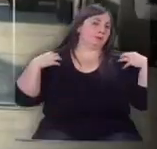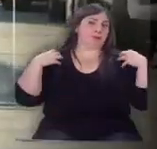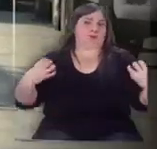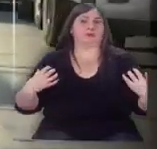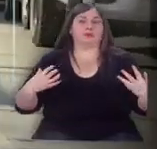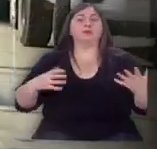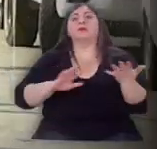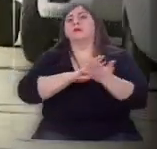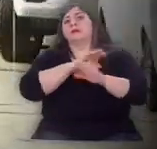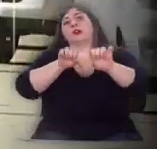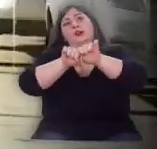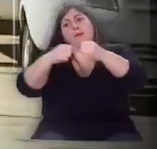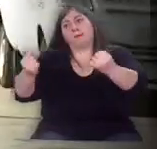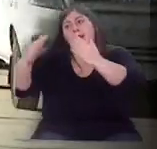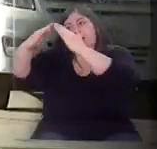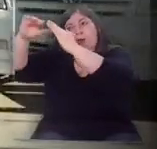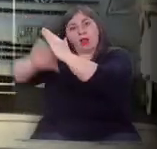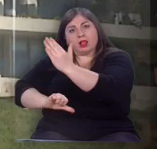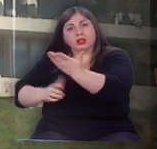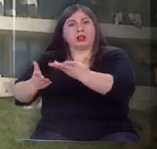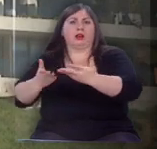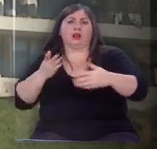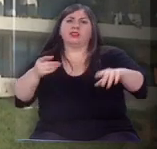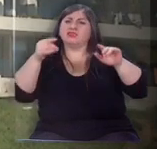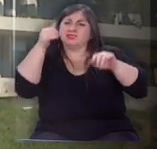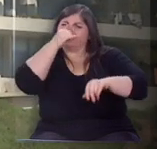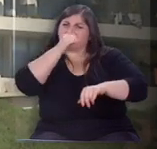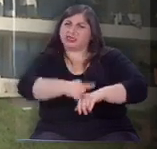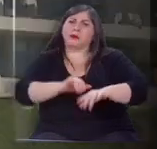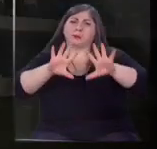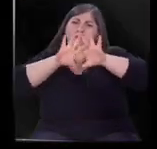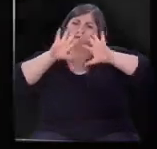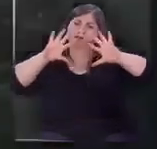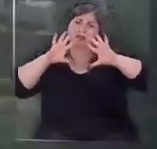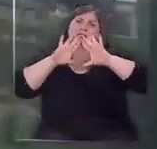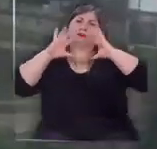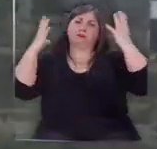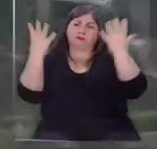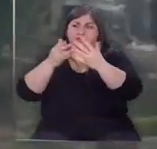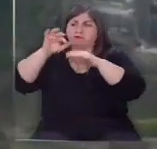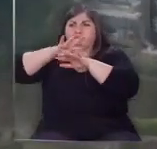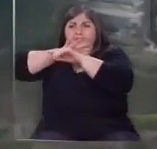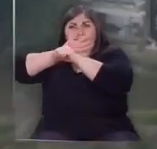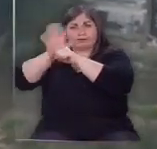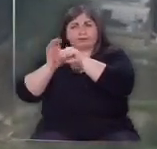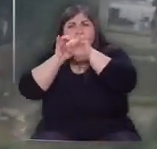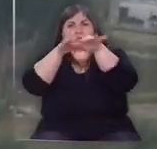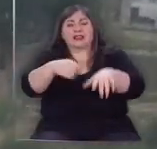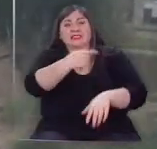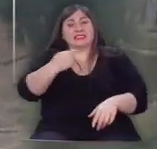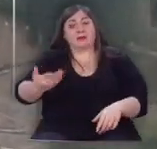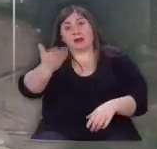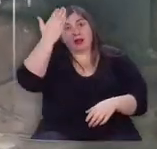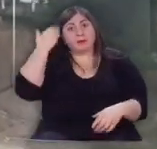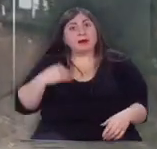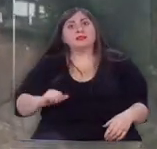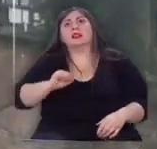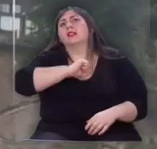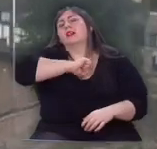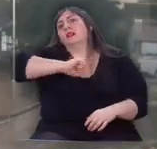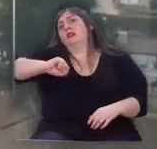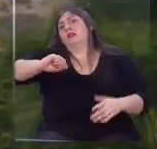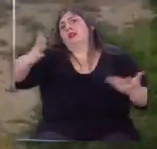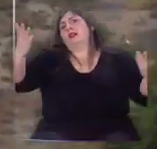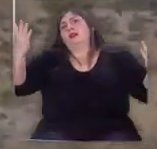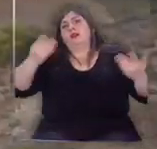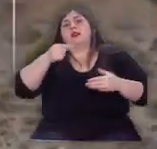como el romper una cuarentena obligatoria en tiempos de pandemia. La semana pasada hubo un rechazo transversal